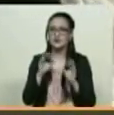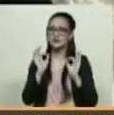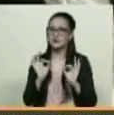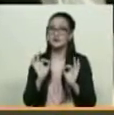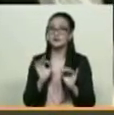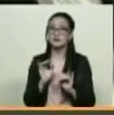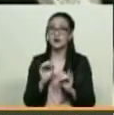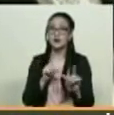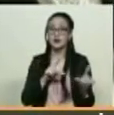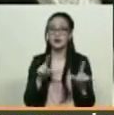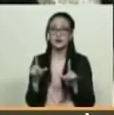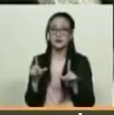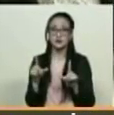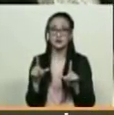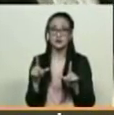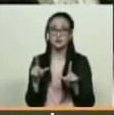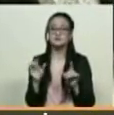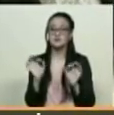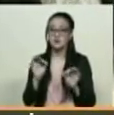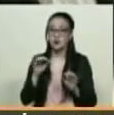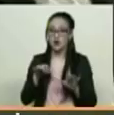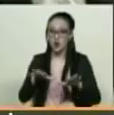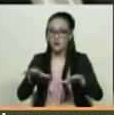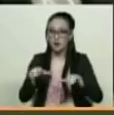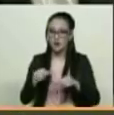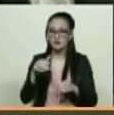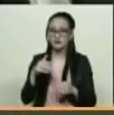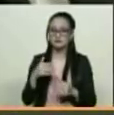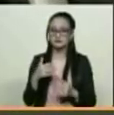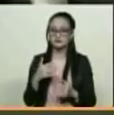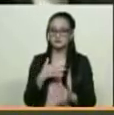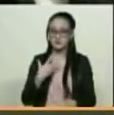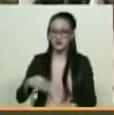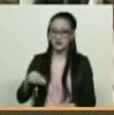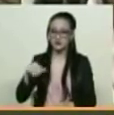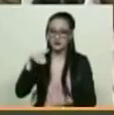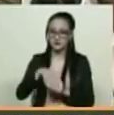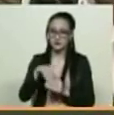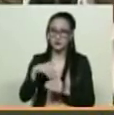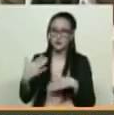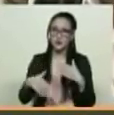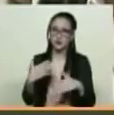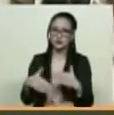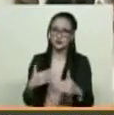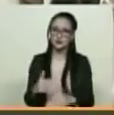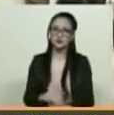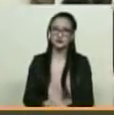está convocando a este proceso eleccionario de índole presidencial.